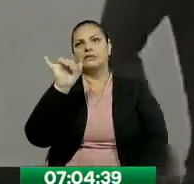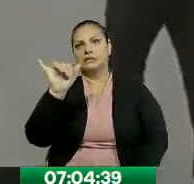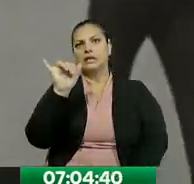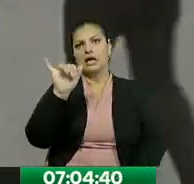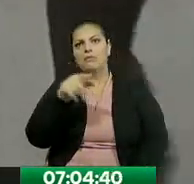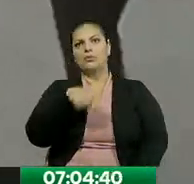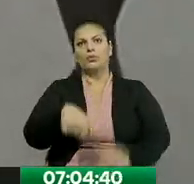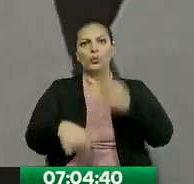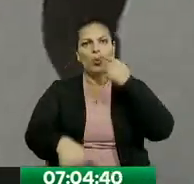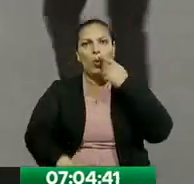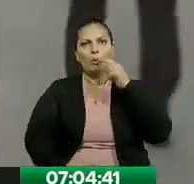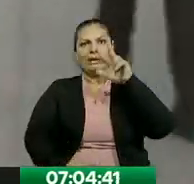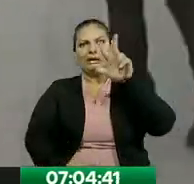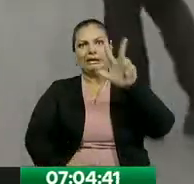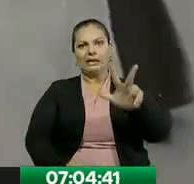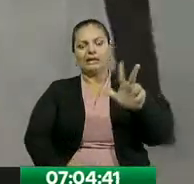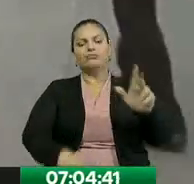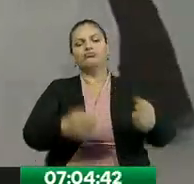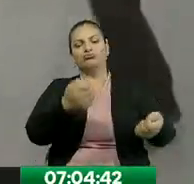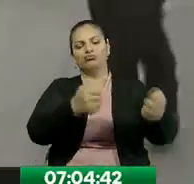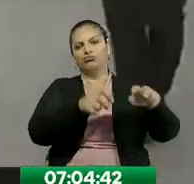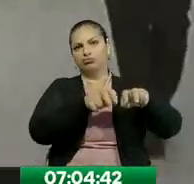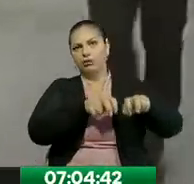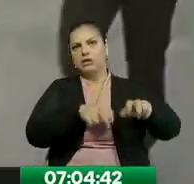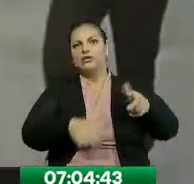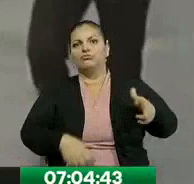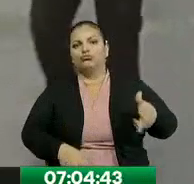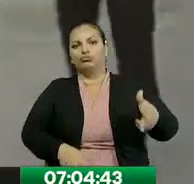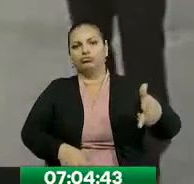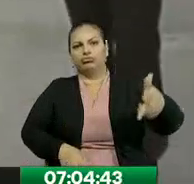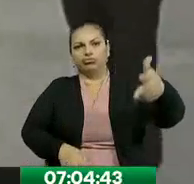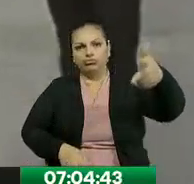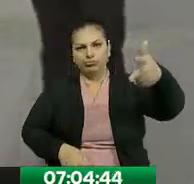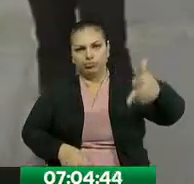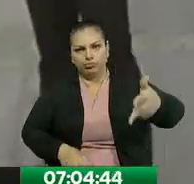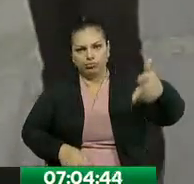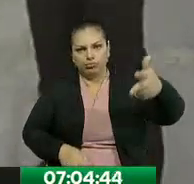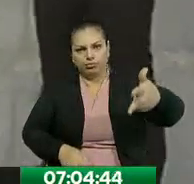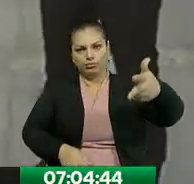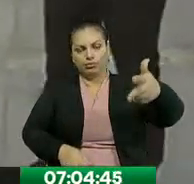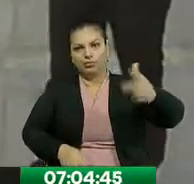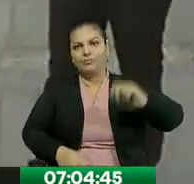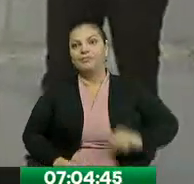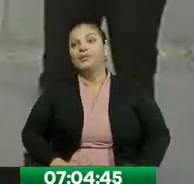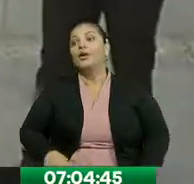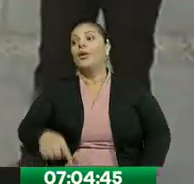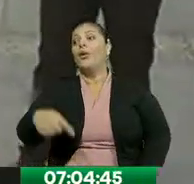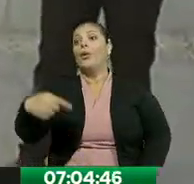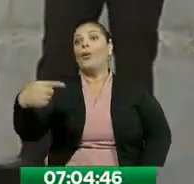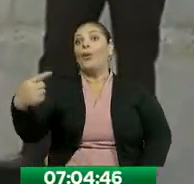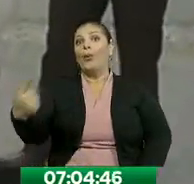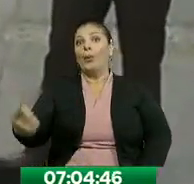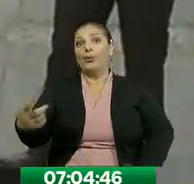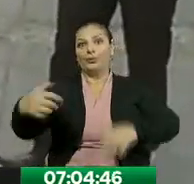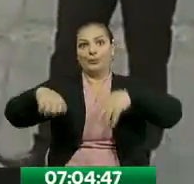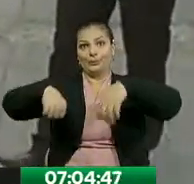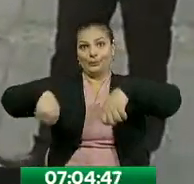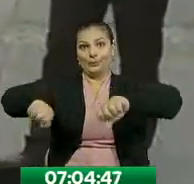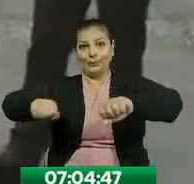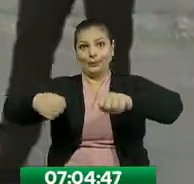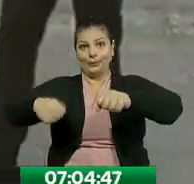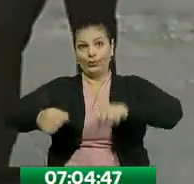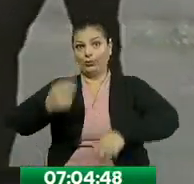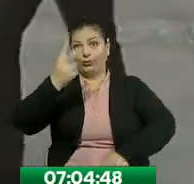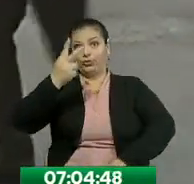sábado en la noche no estaba el patrullero aquí. El carro estaba aquí. De repente son abordados por ocupantes de dos motocicletas y otro